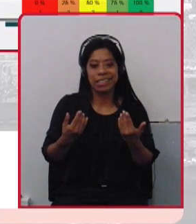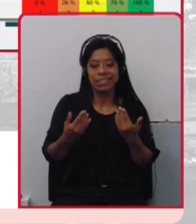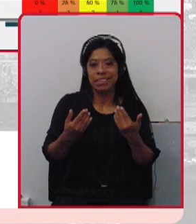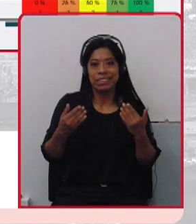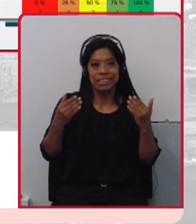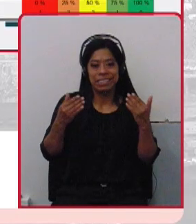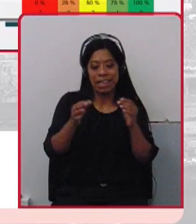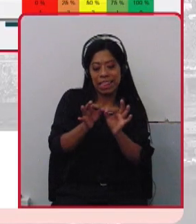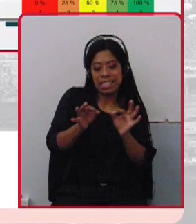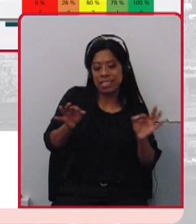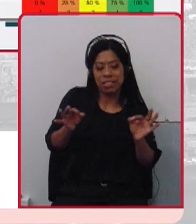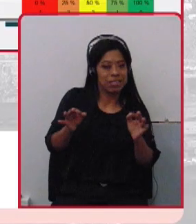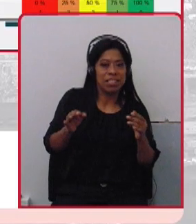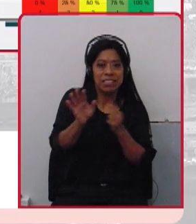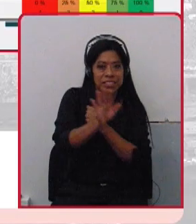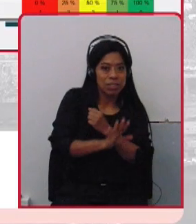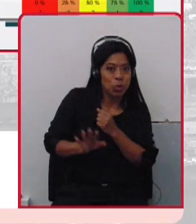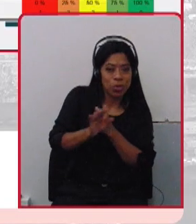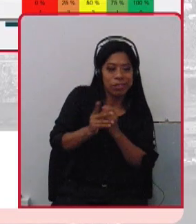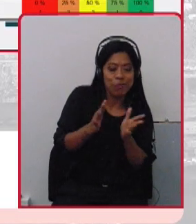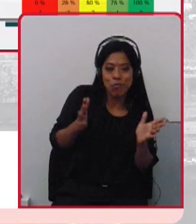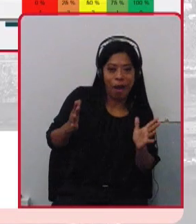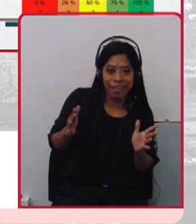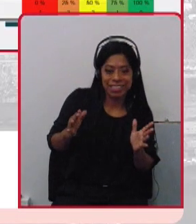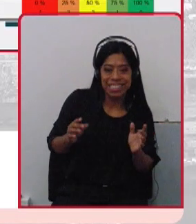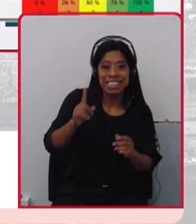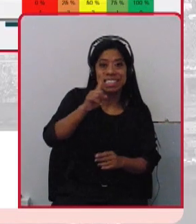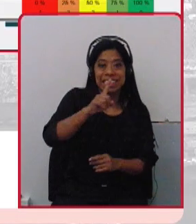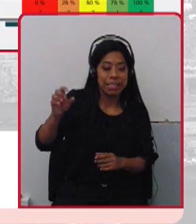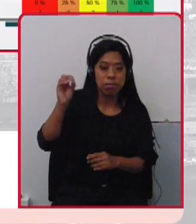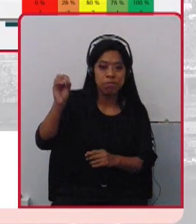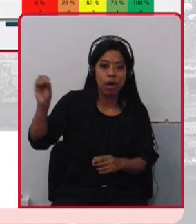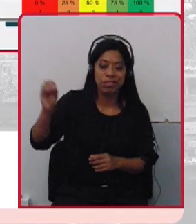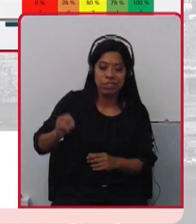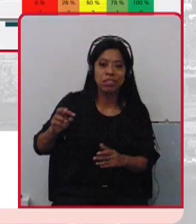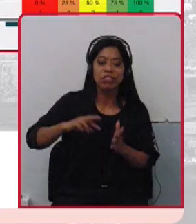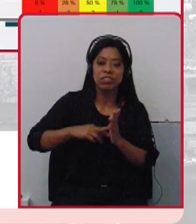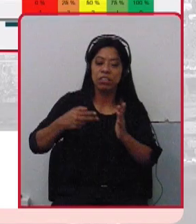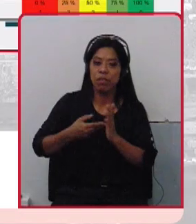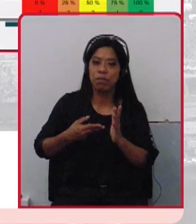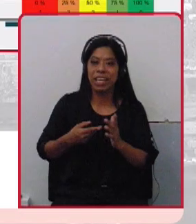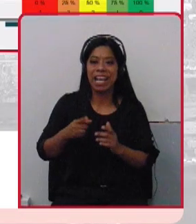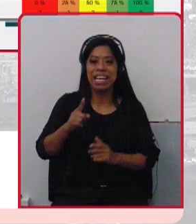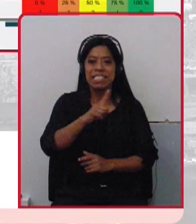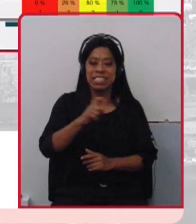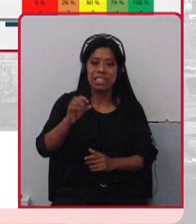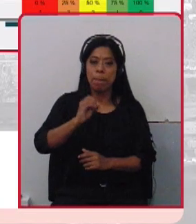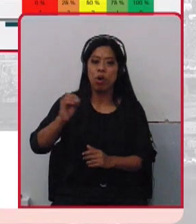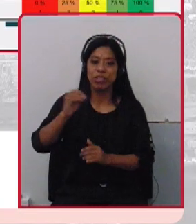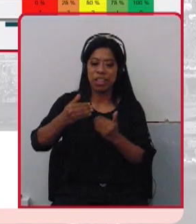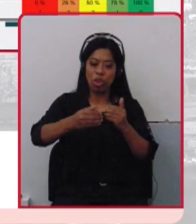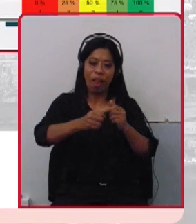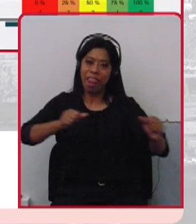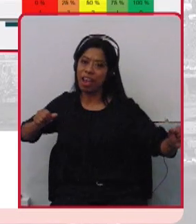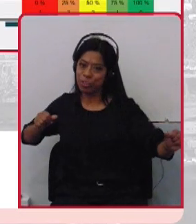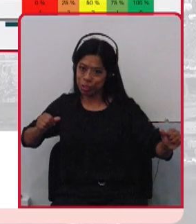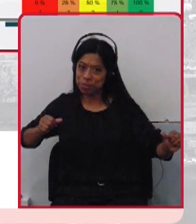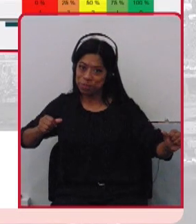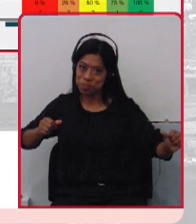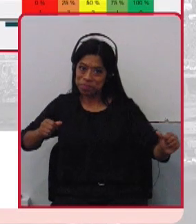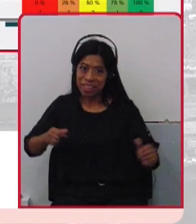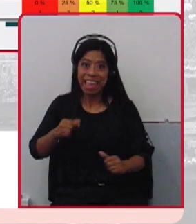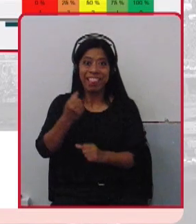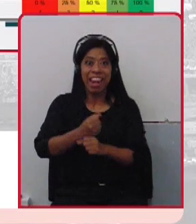aproximación o una distancia de seguridad. Y cuando hablamos del 100%, se considera que la pala está al 100% alejado de la pala.